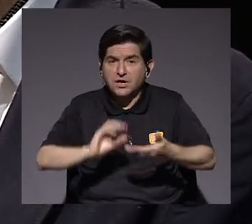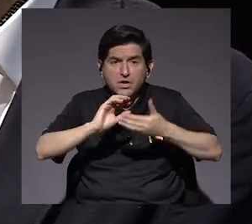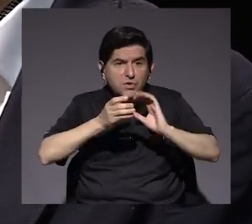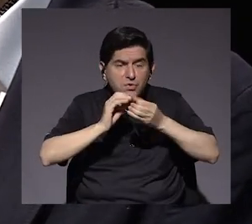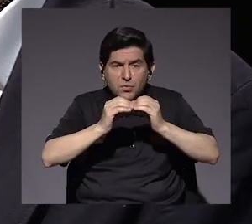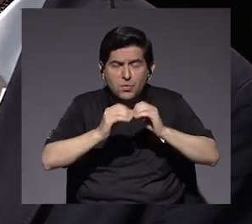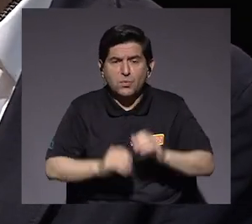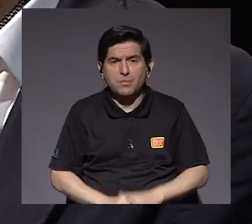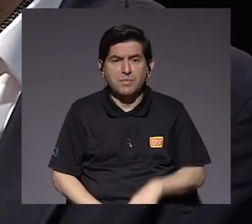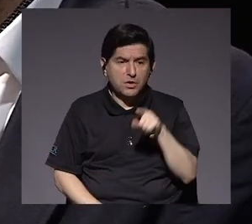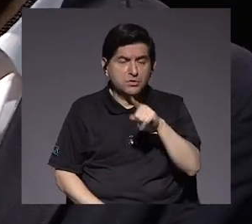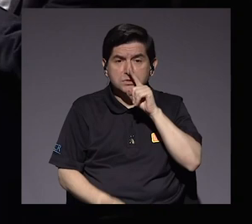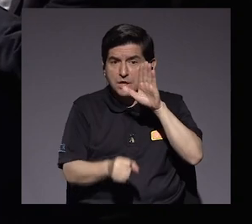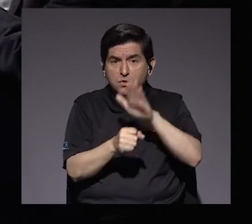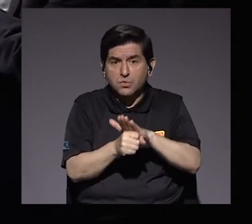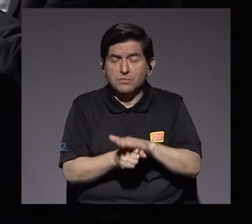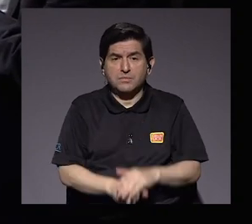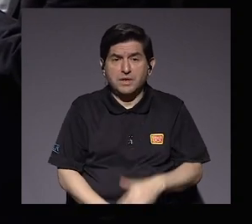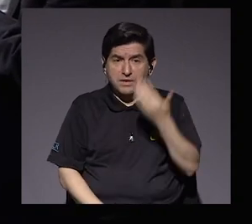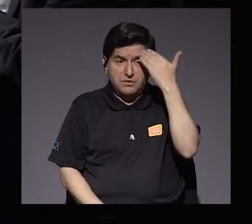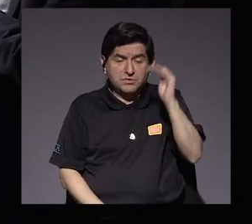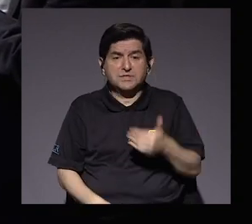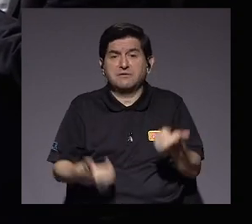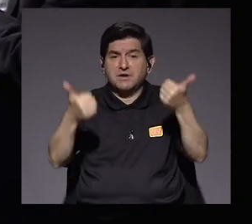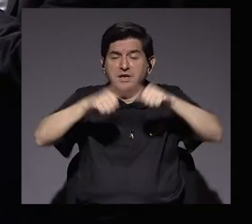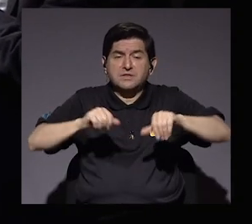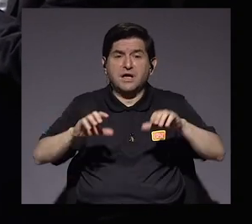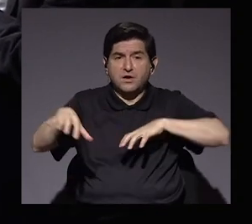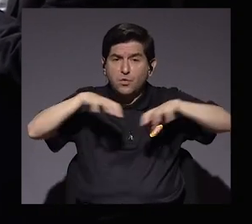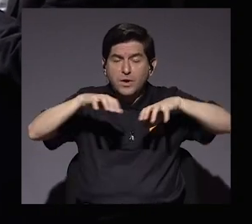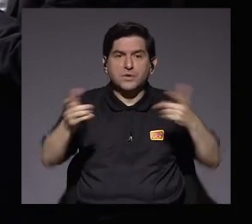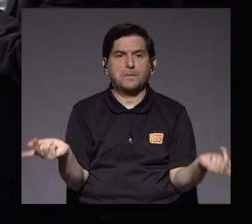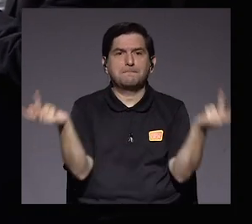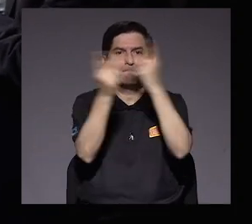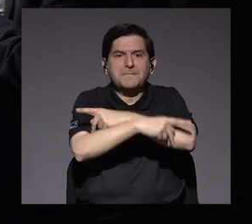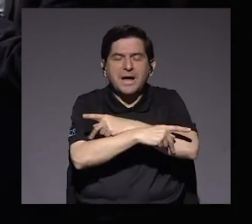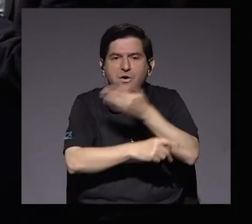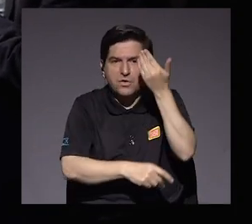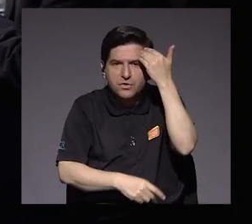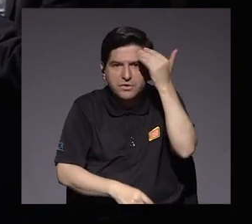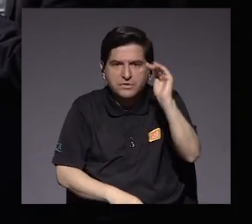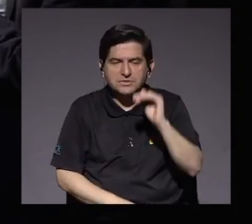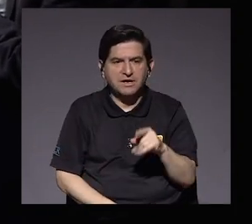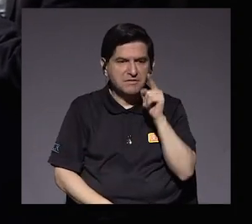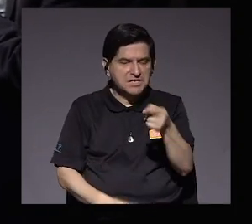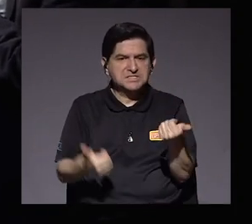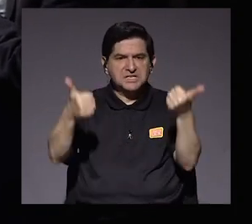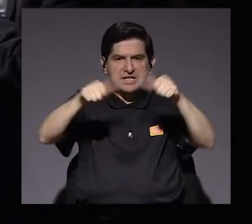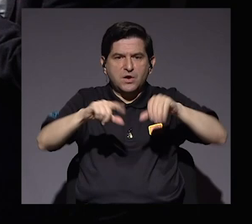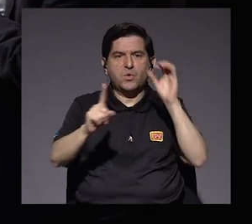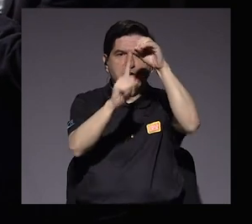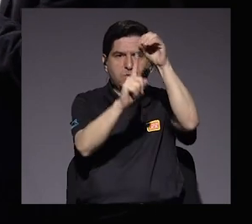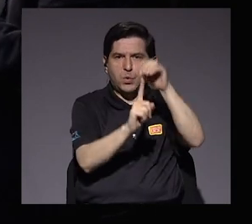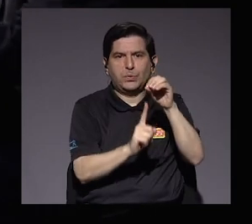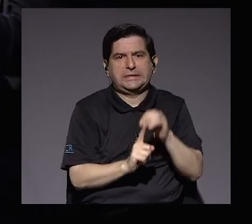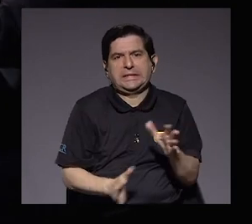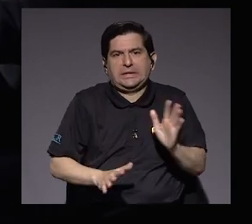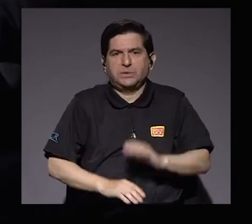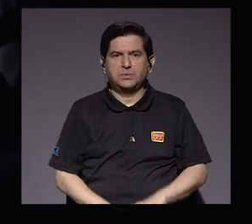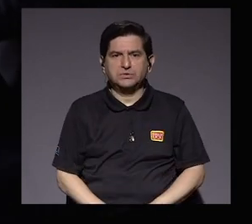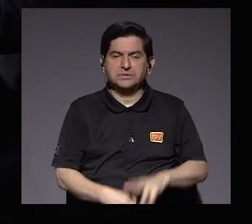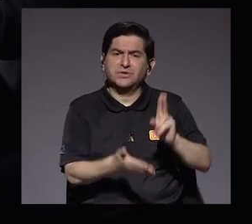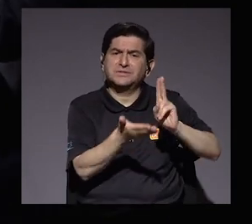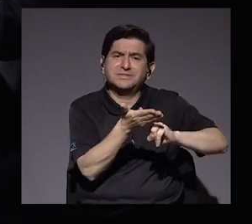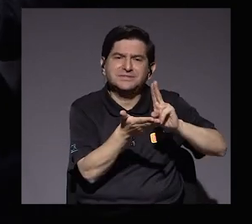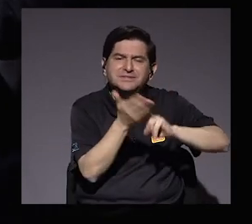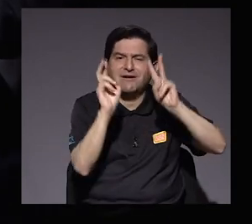los que venía los iba a poder cumplir porque no sabíamos si estaba de acuerdo con las acciones. Y peor aún, no sabíamos si estaba de acuerdo con los objetivos. Entonces las